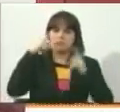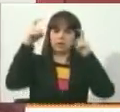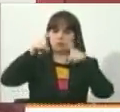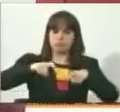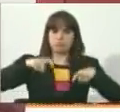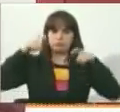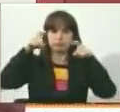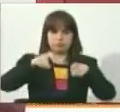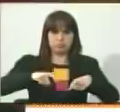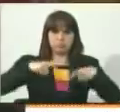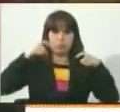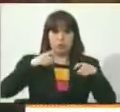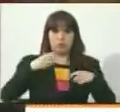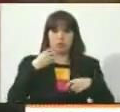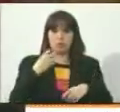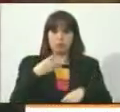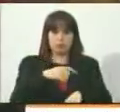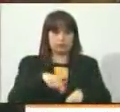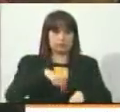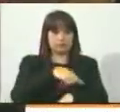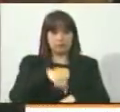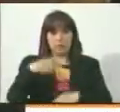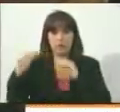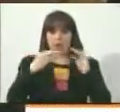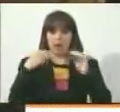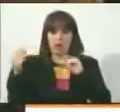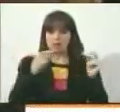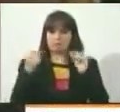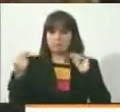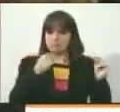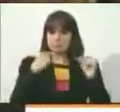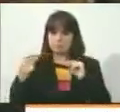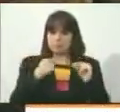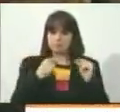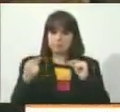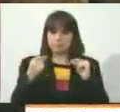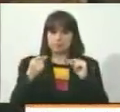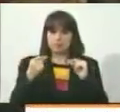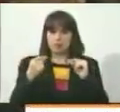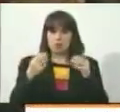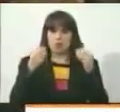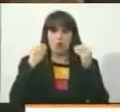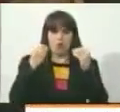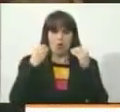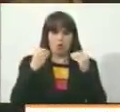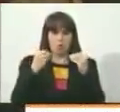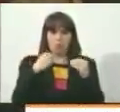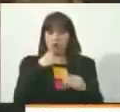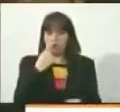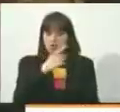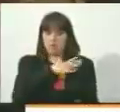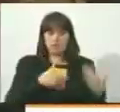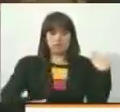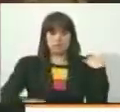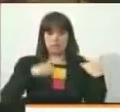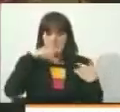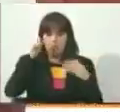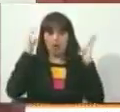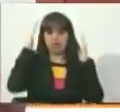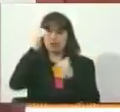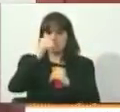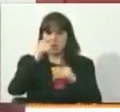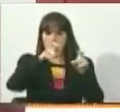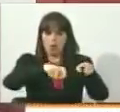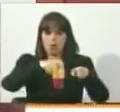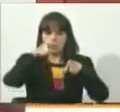un buen rato conversando con ellos. Nos dijo el presidente Nicolás Maduro que lo atendiéramos y ahí